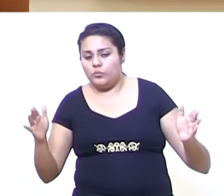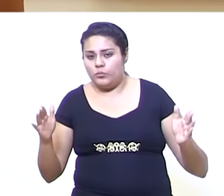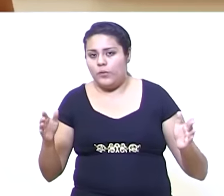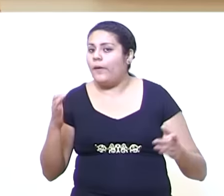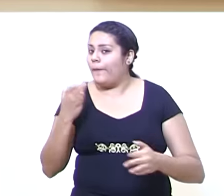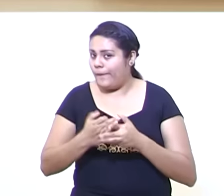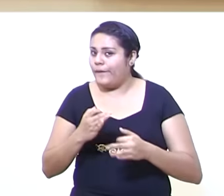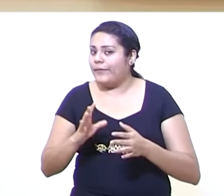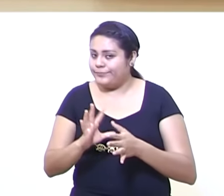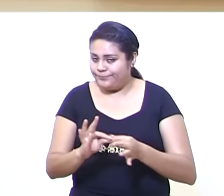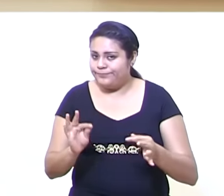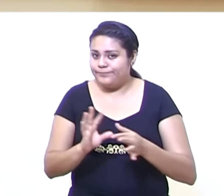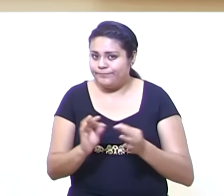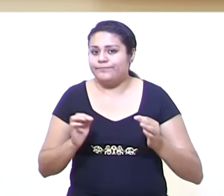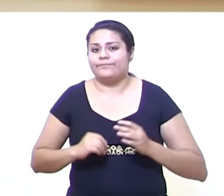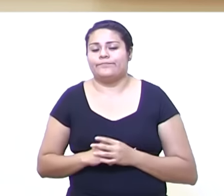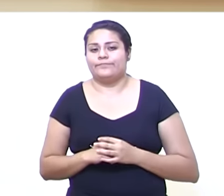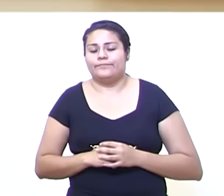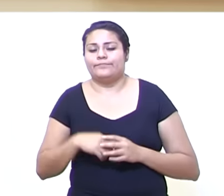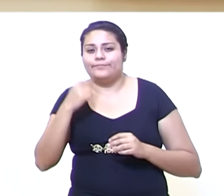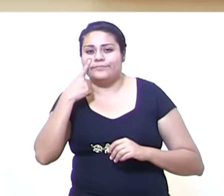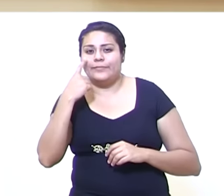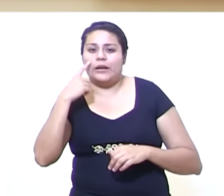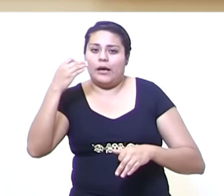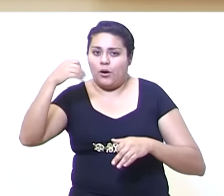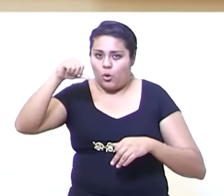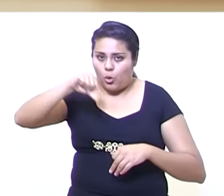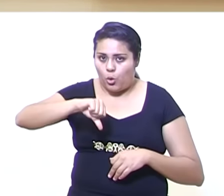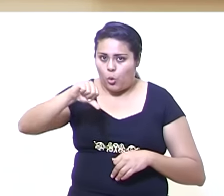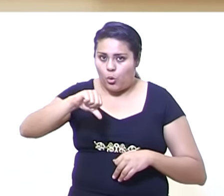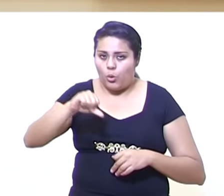juntos. El día de hoy